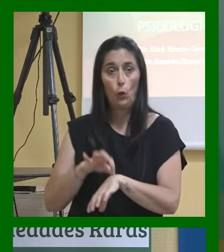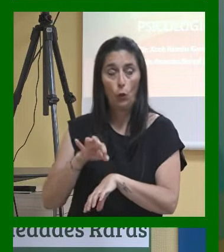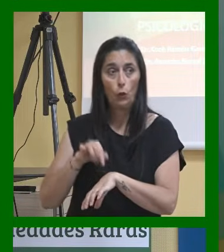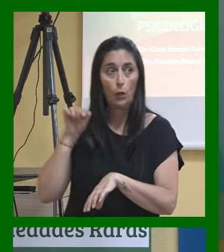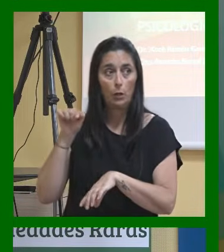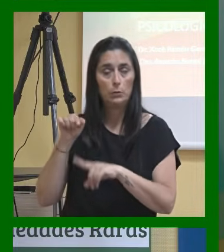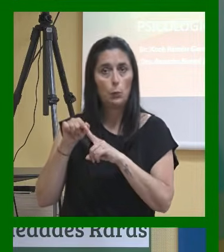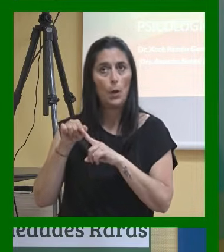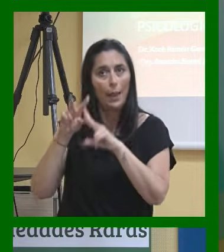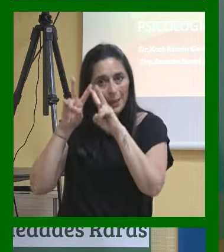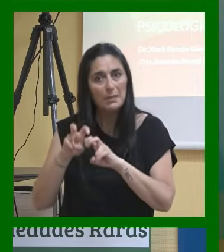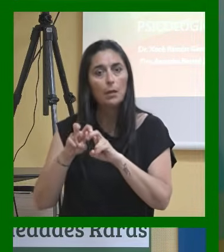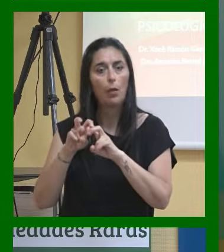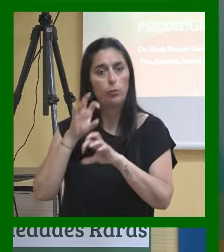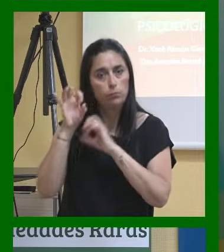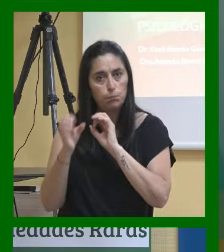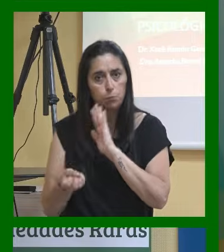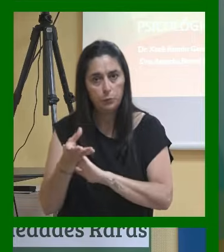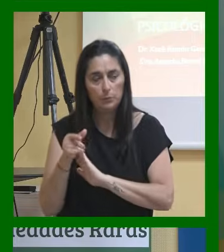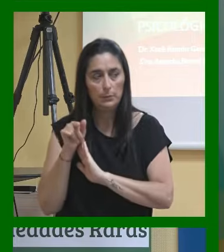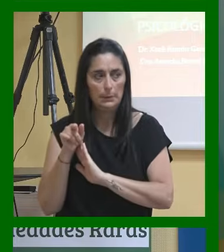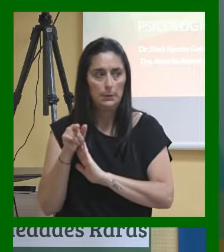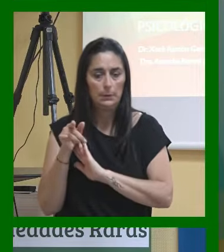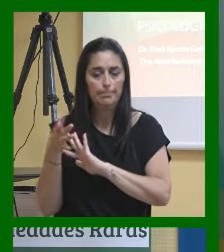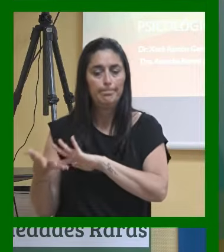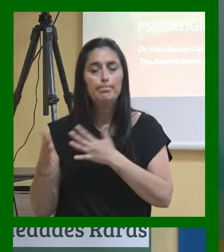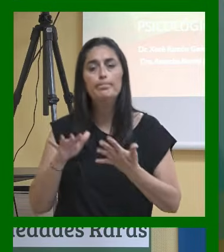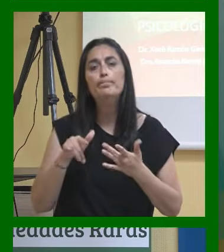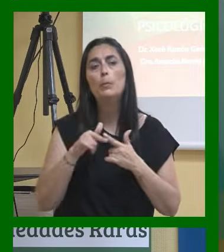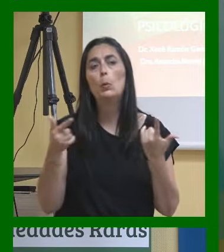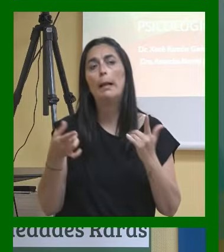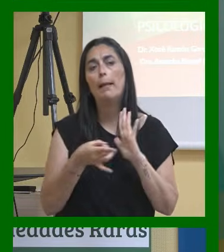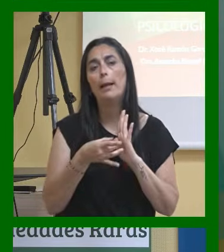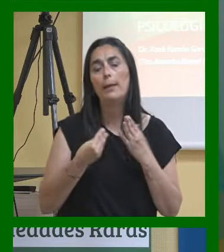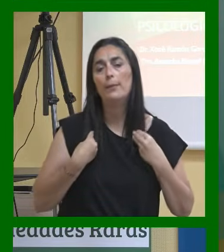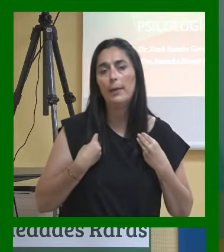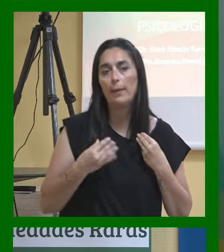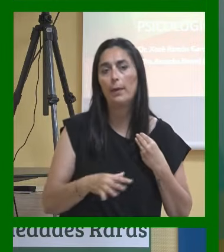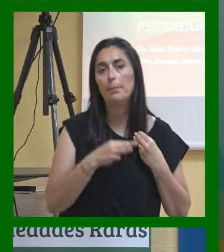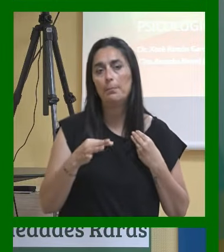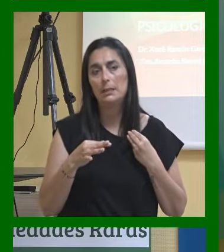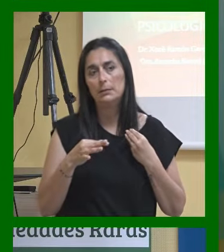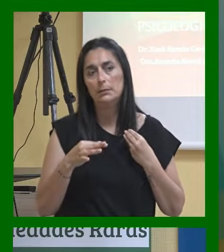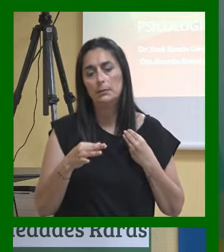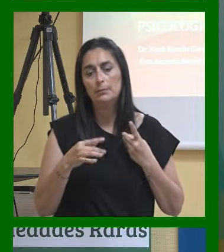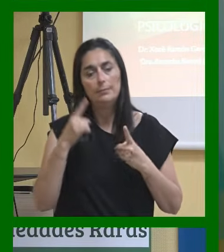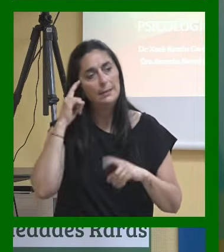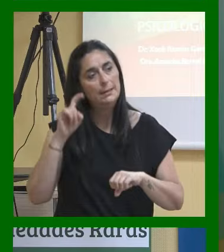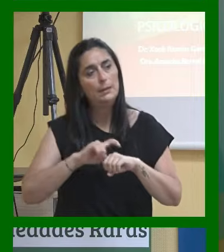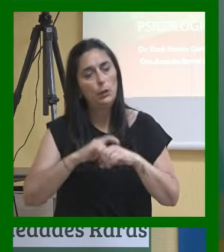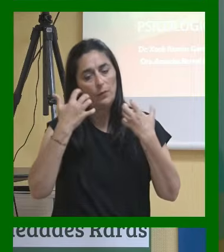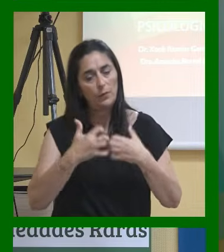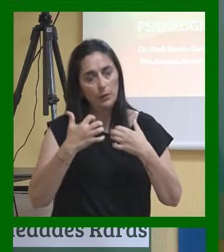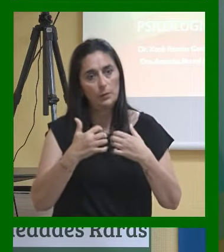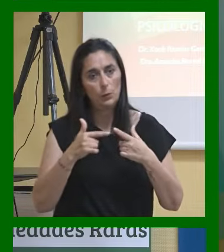esta investigación, en la que vamos a hablar un poco de la calidad de vida y el funcionamiento psicológico en niños con